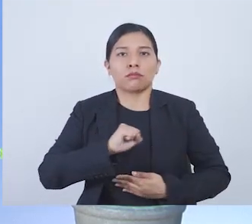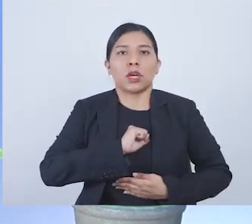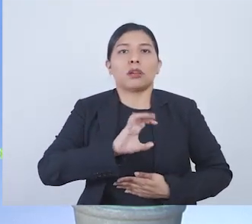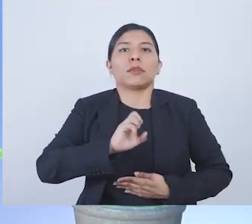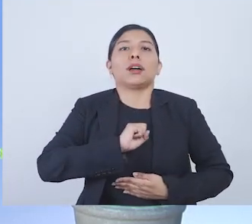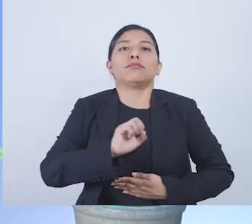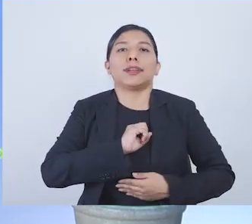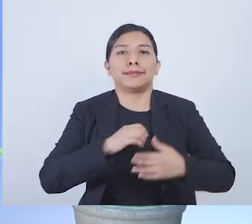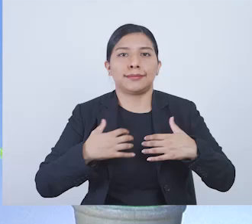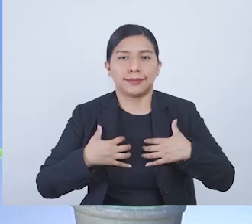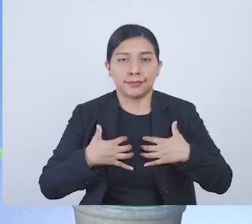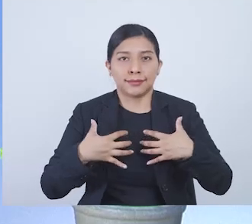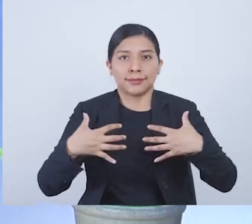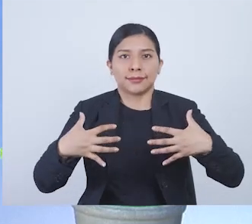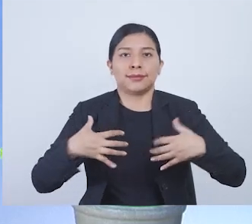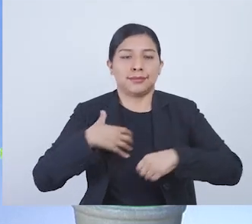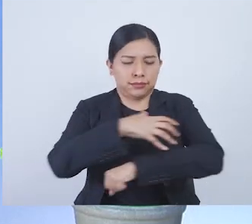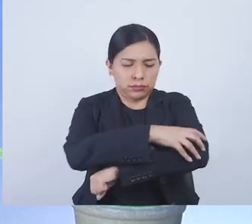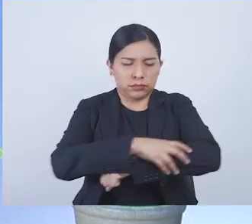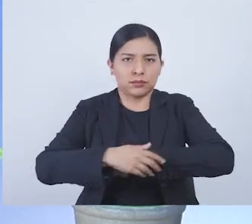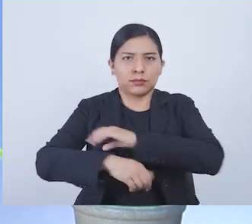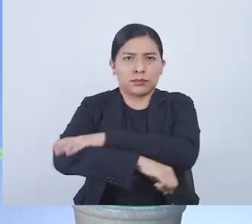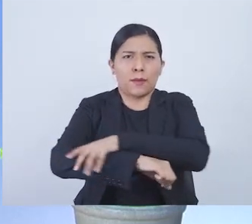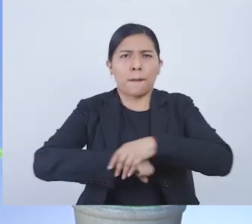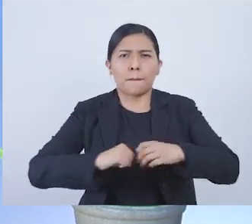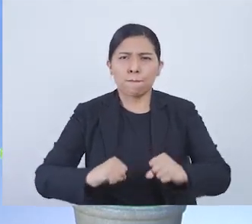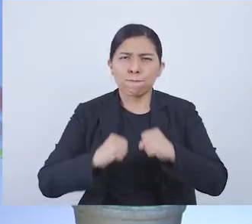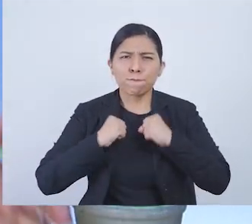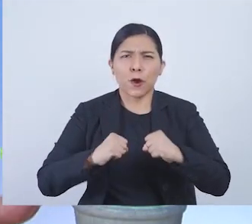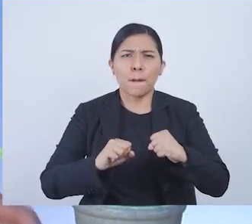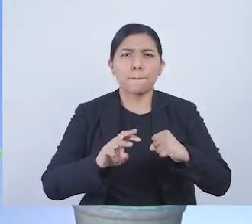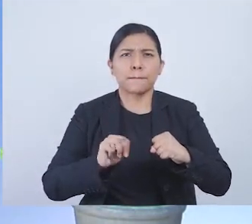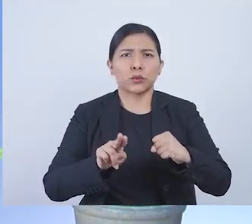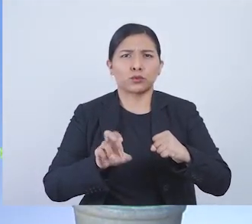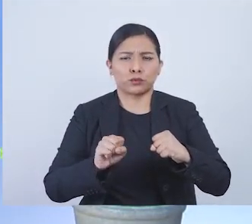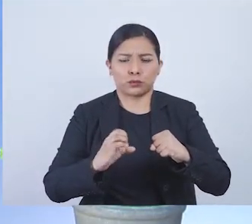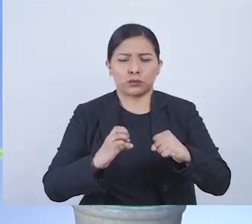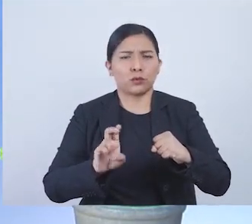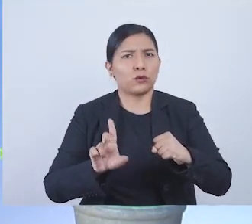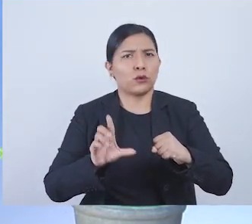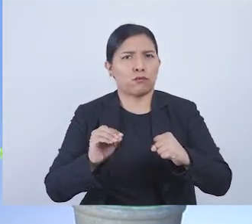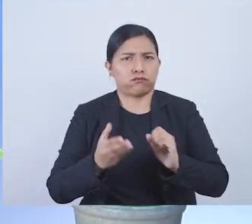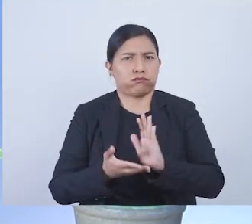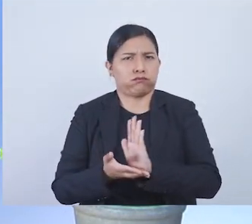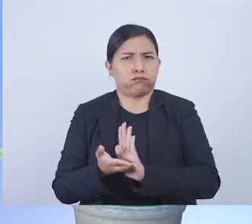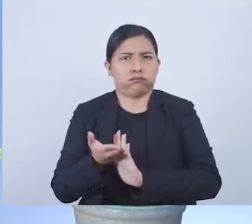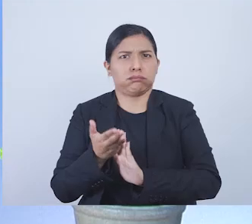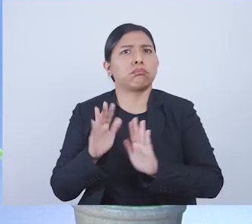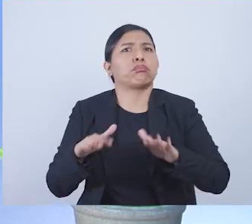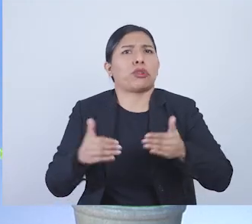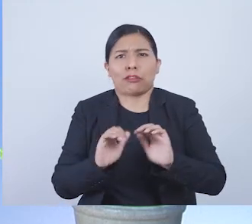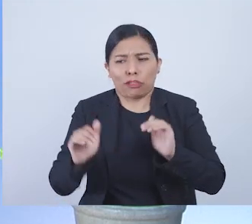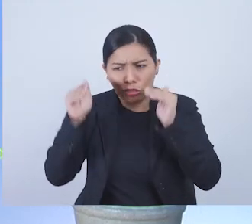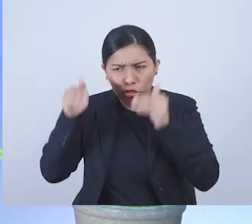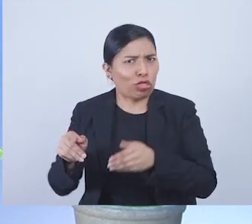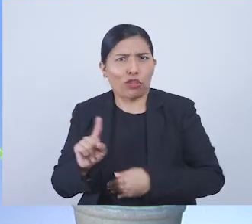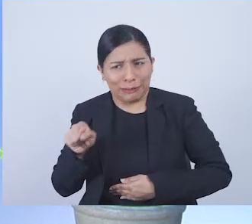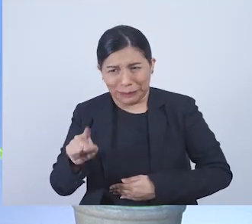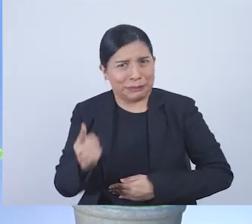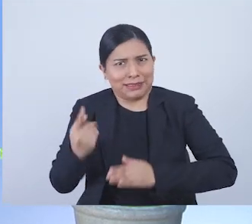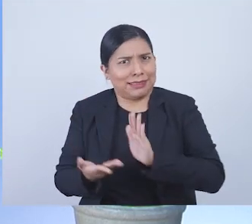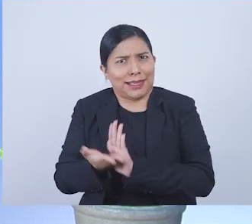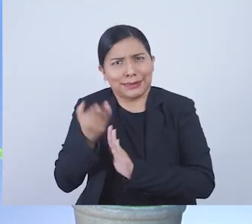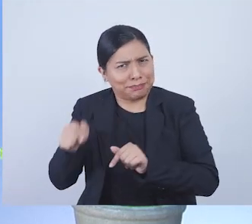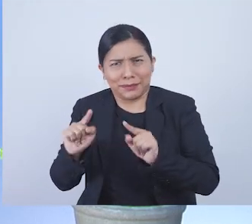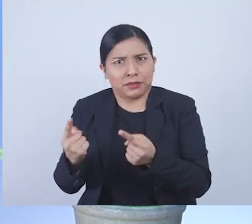por decirlo así, los músculos, sus huesos. ¿Y por qué le íbamos a abandonar al niño y solo empezábamos con tercer ciclo de la educación